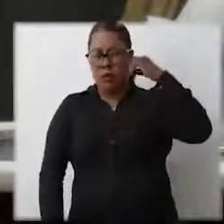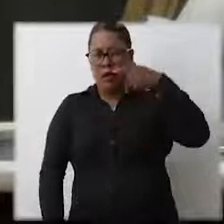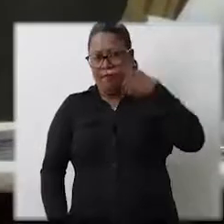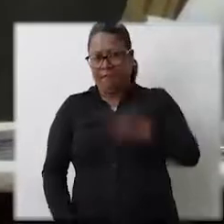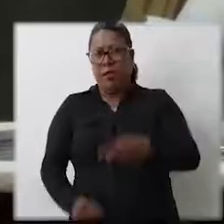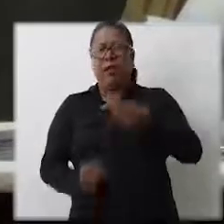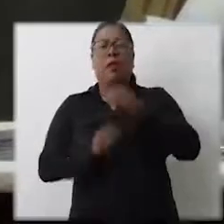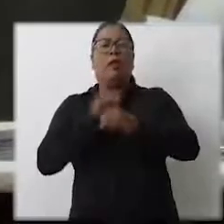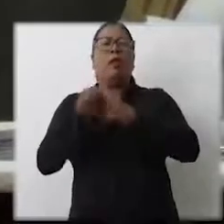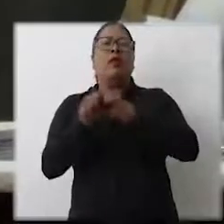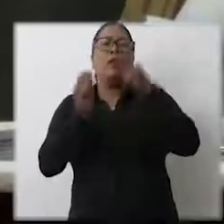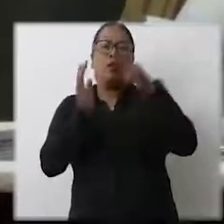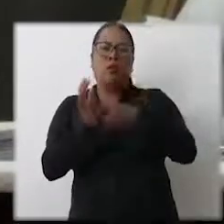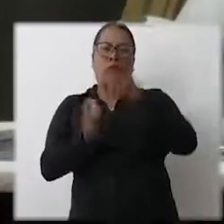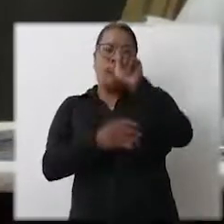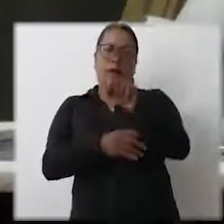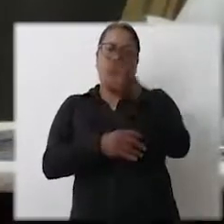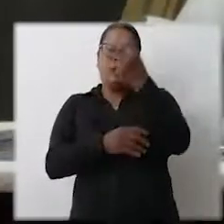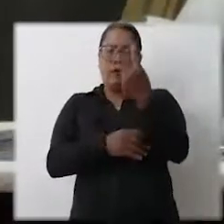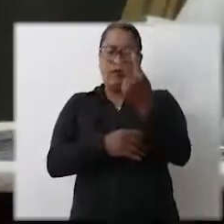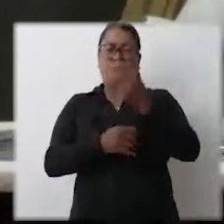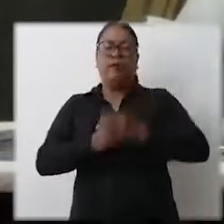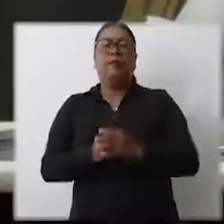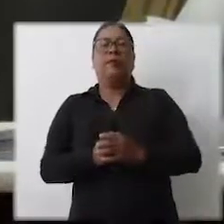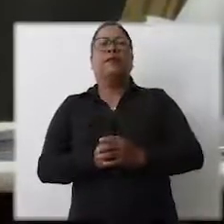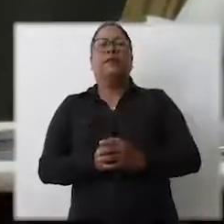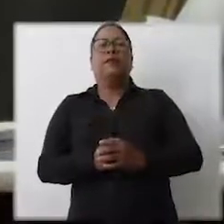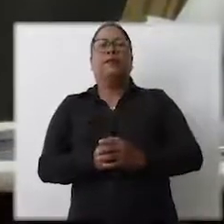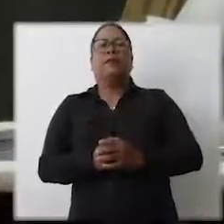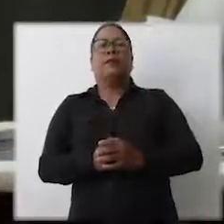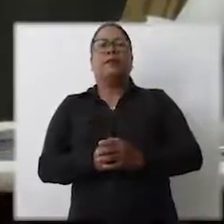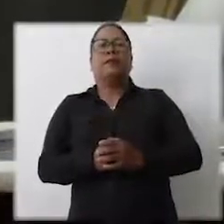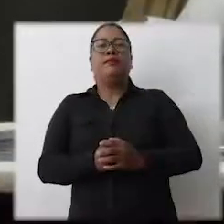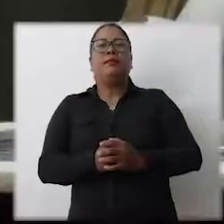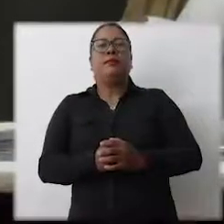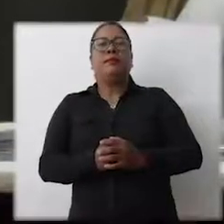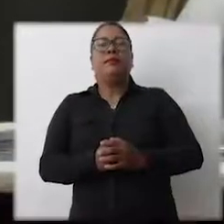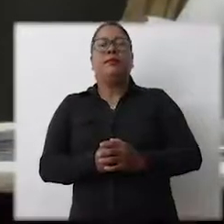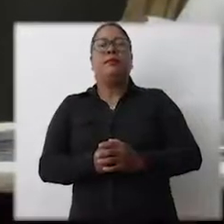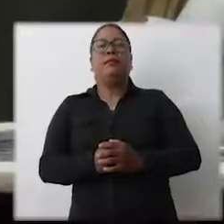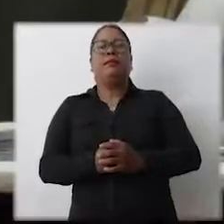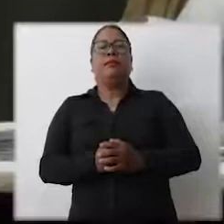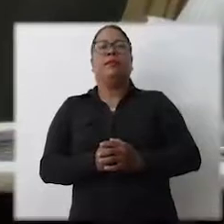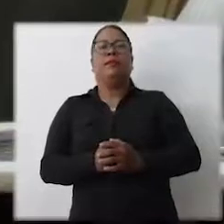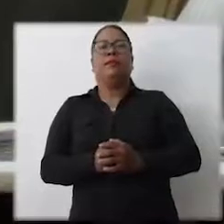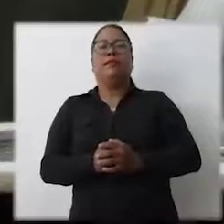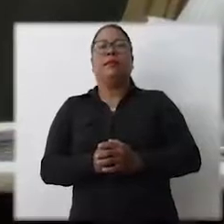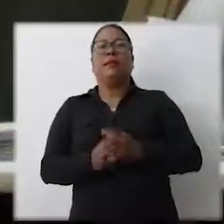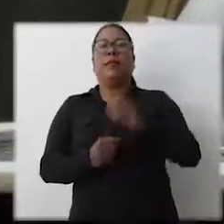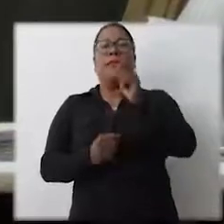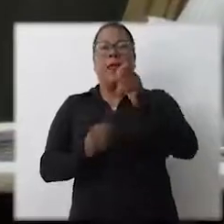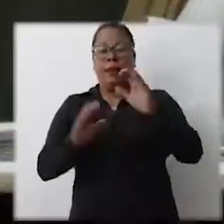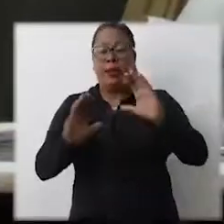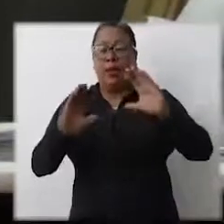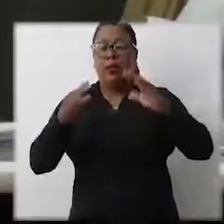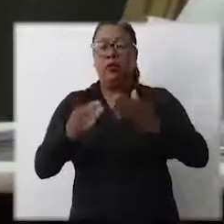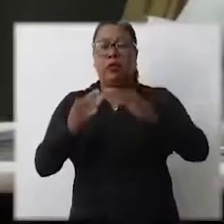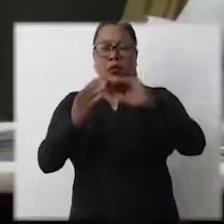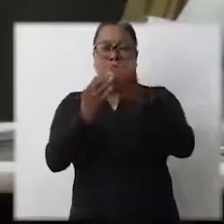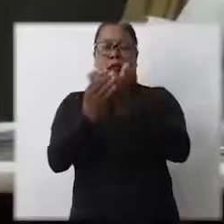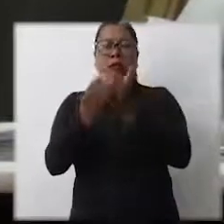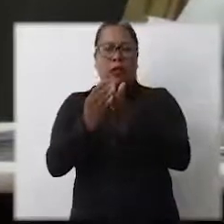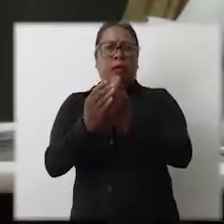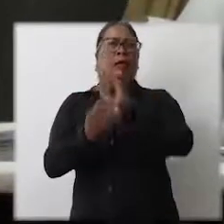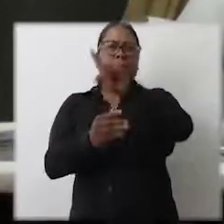con fundamento en el artículo 31 del reglamento interno del honorable Ayuntamiento Constitucional del municipio de Oaxaca de